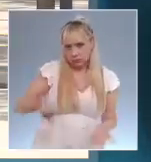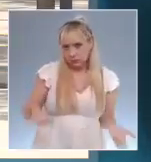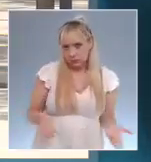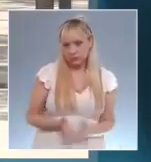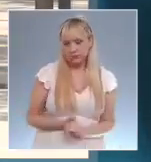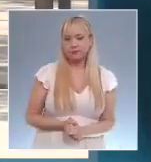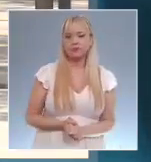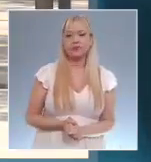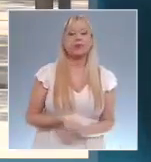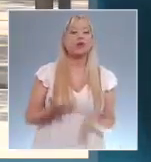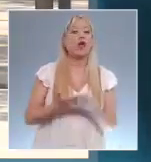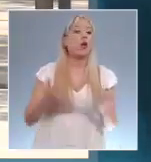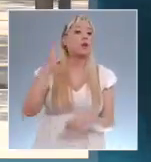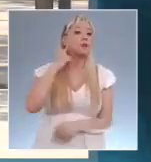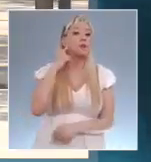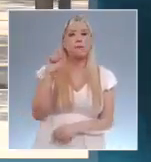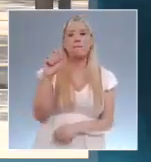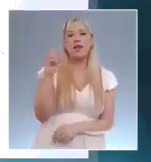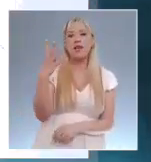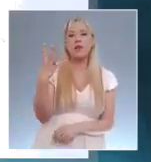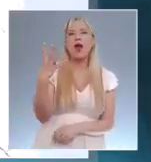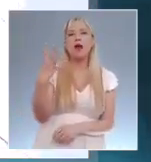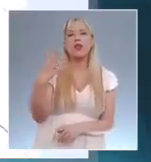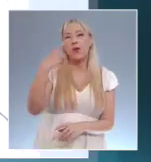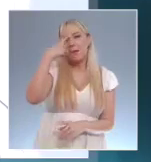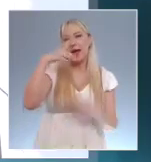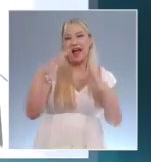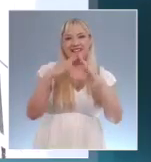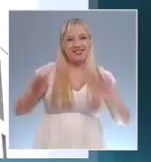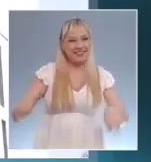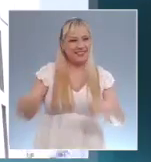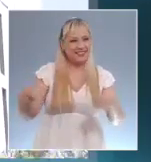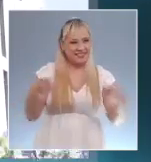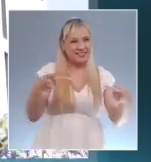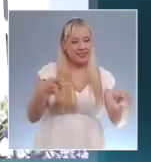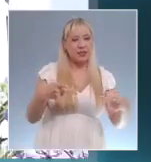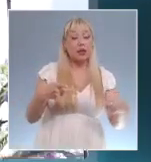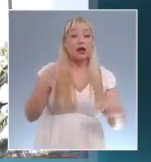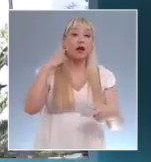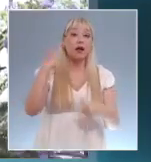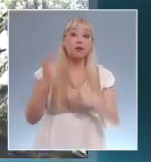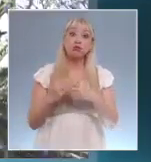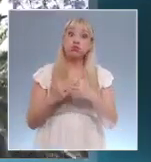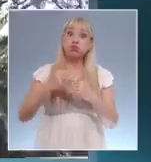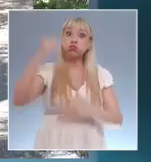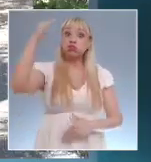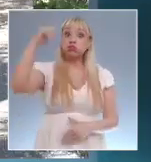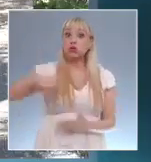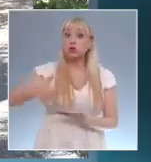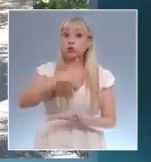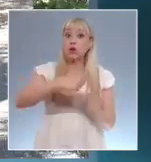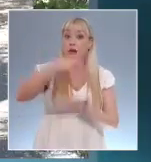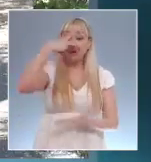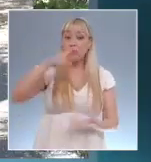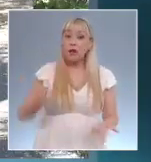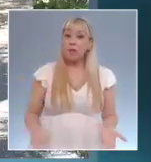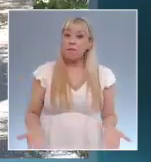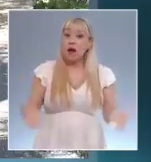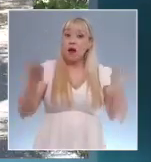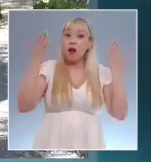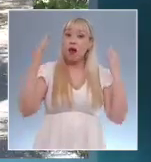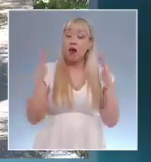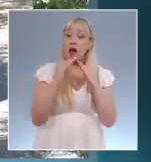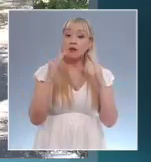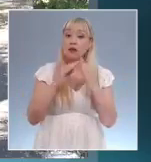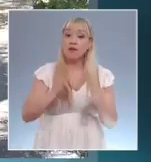metro cuadrado de viviendas cerca de áreas naturales de la Ciudad de México. Va desde los 19,000 a los 29,000 pesos